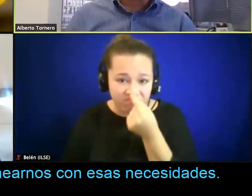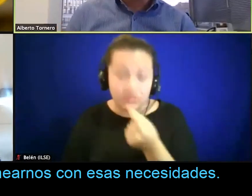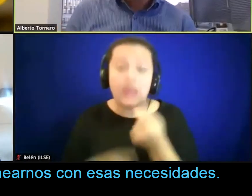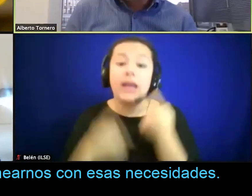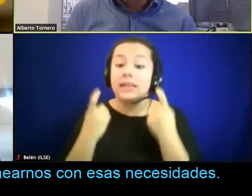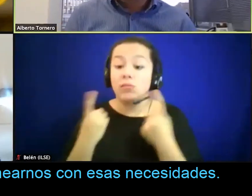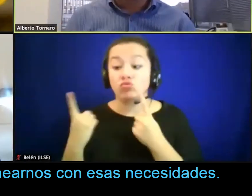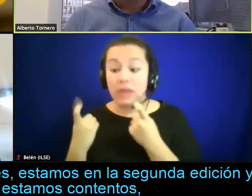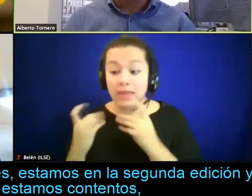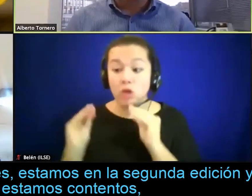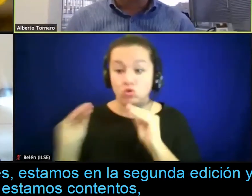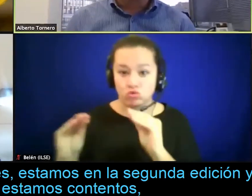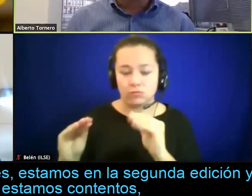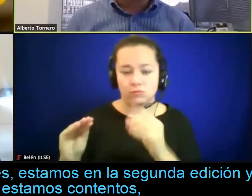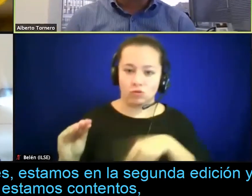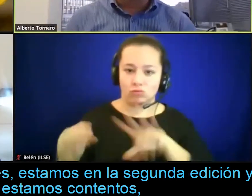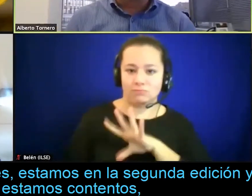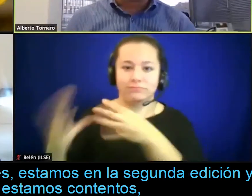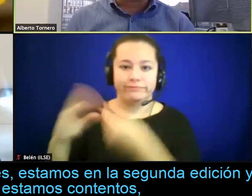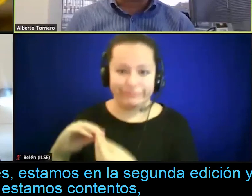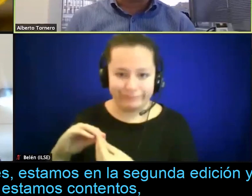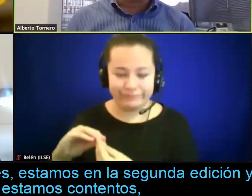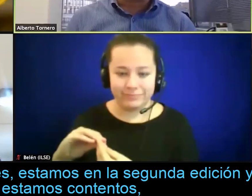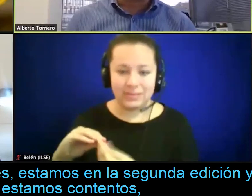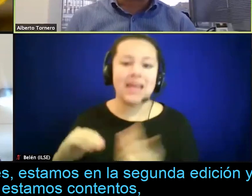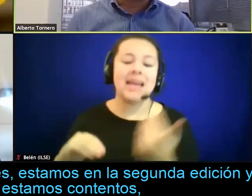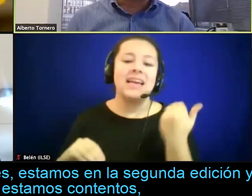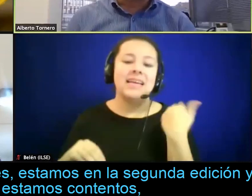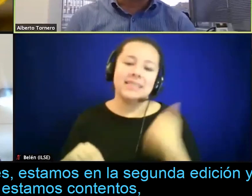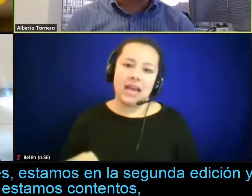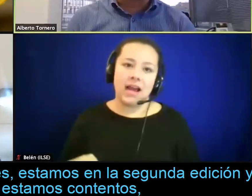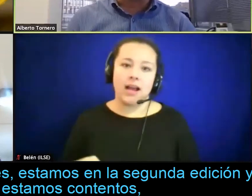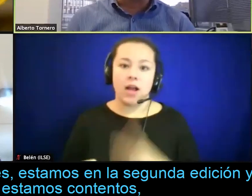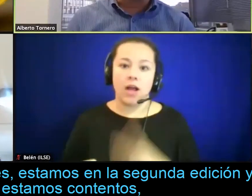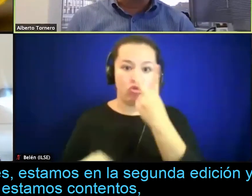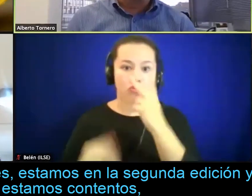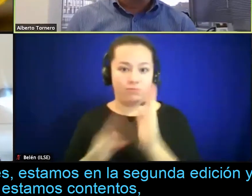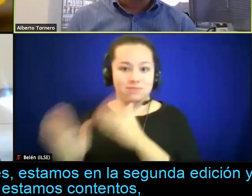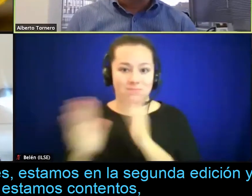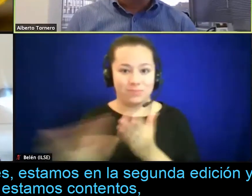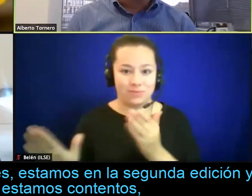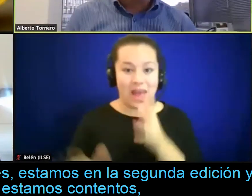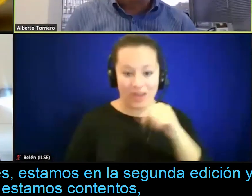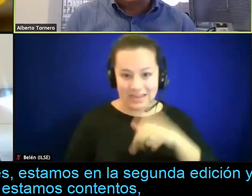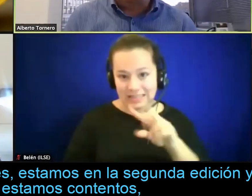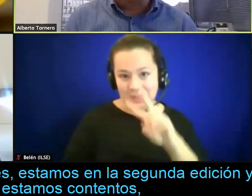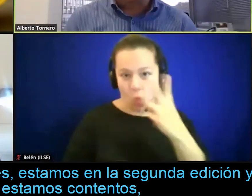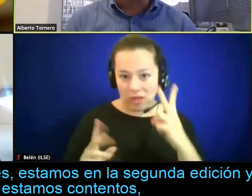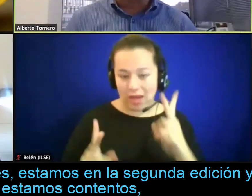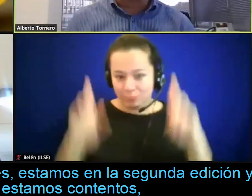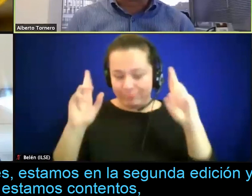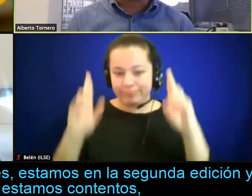necesidades y bueno, ya llevamos dos ediciones, estamos en la segunda edición y la verdad es que